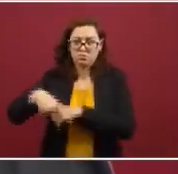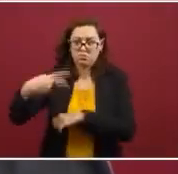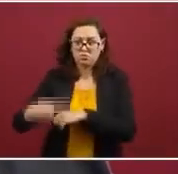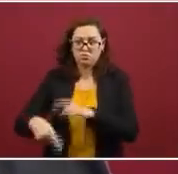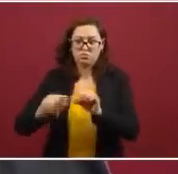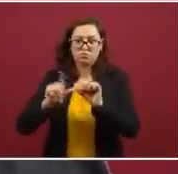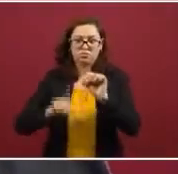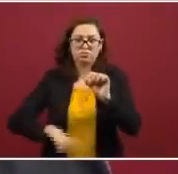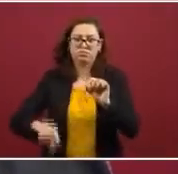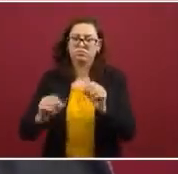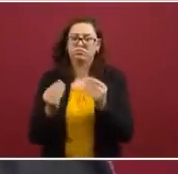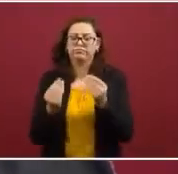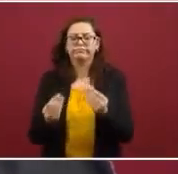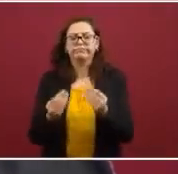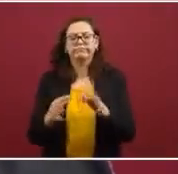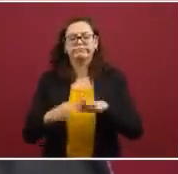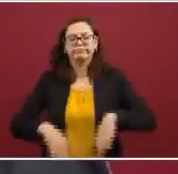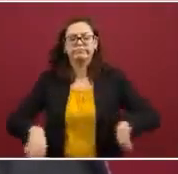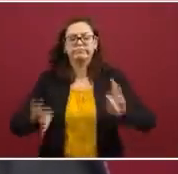fundamental,